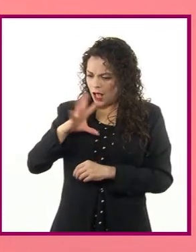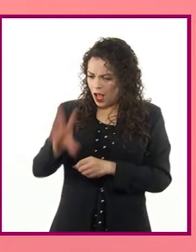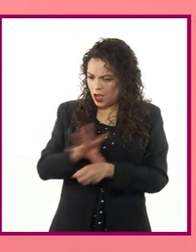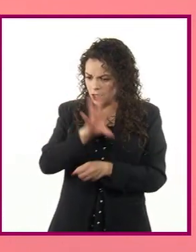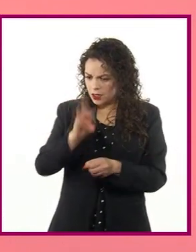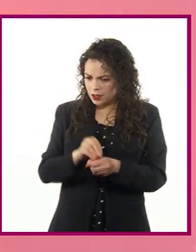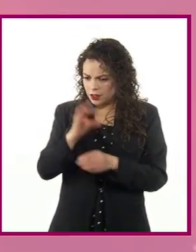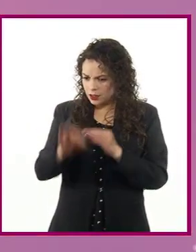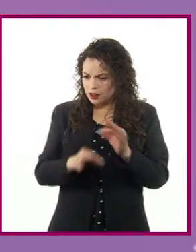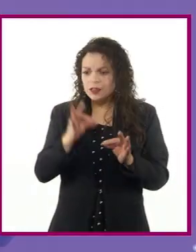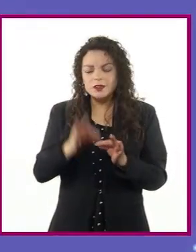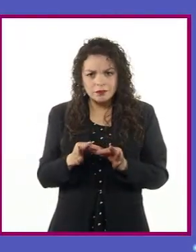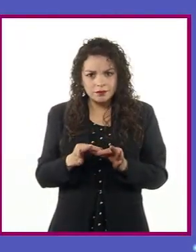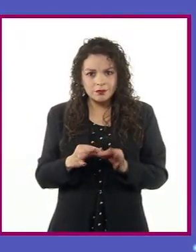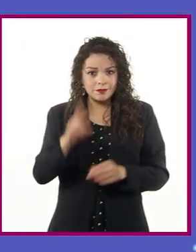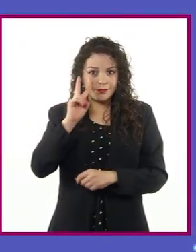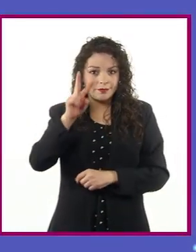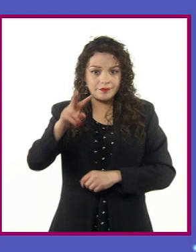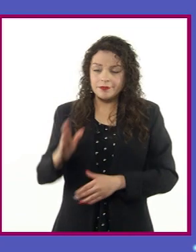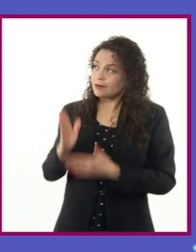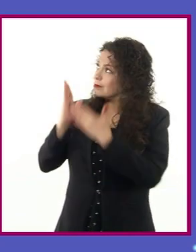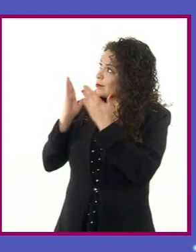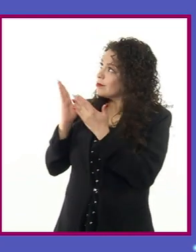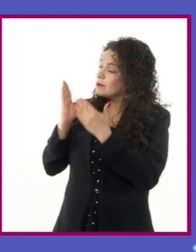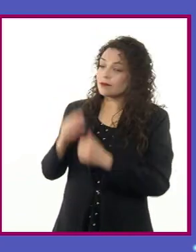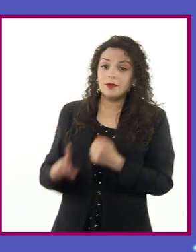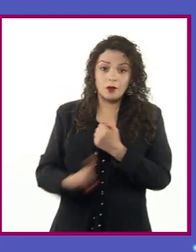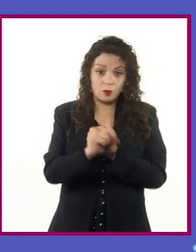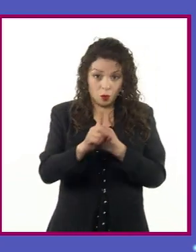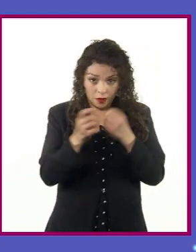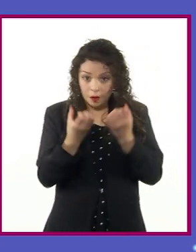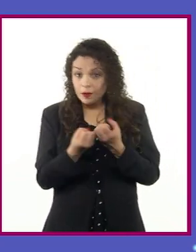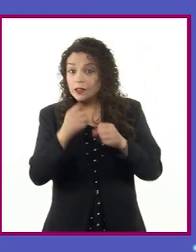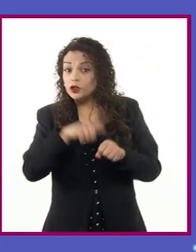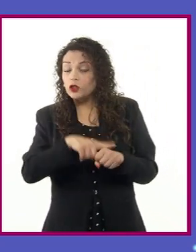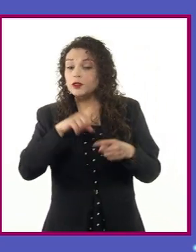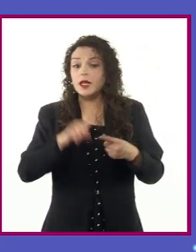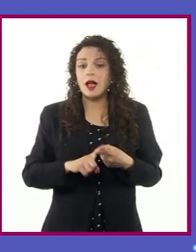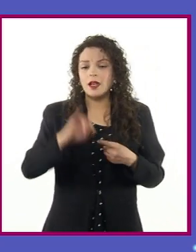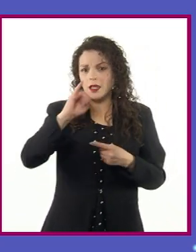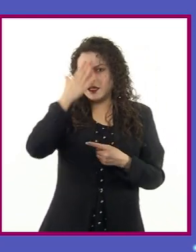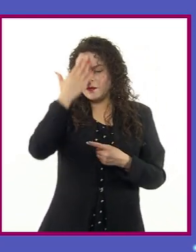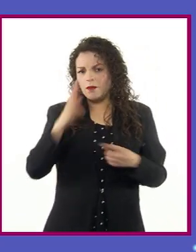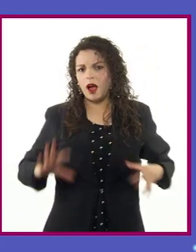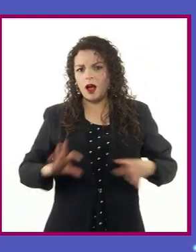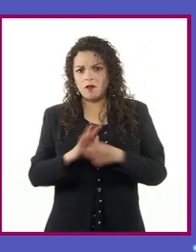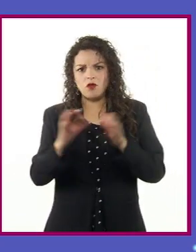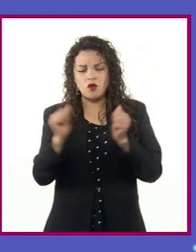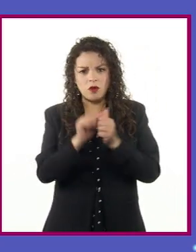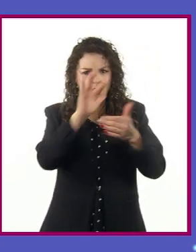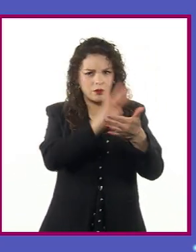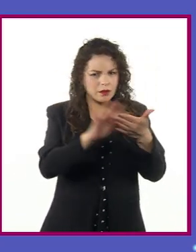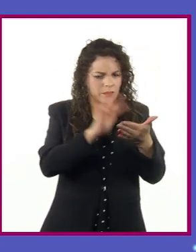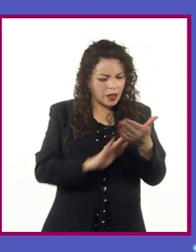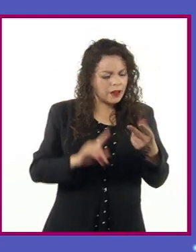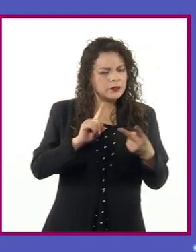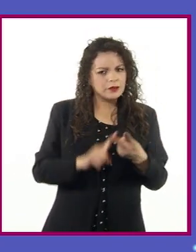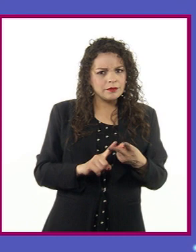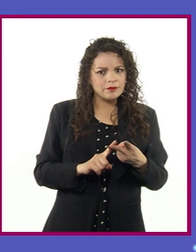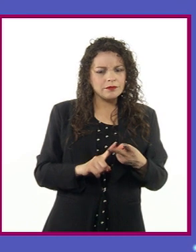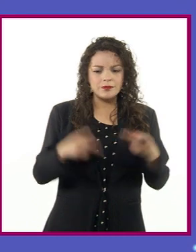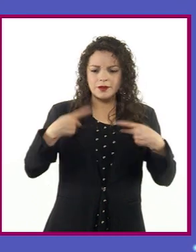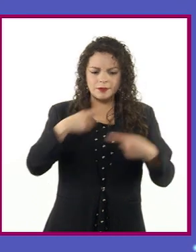siguientes elementos. ¿Trata un problema social? ¿Las imágenes corresponden con el texto? ¿Los personajes